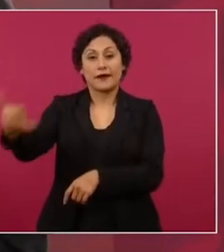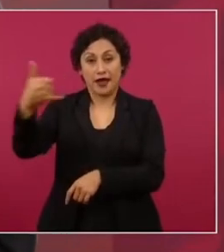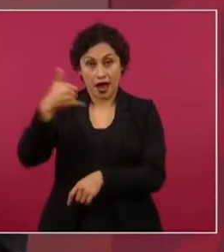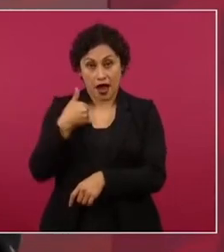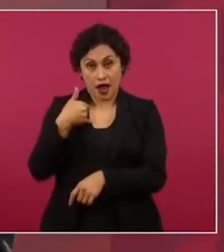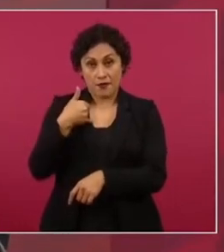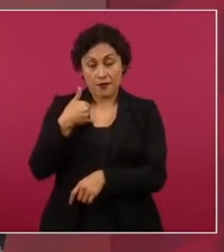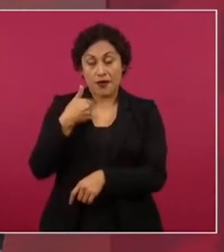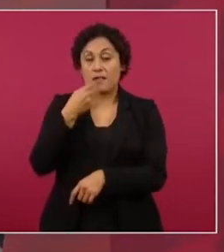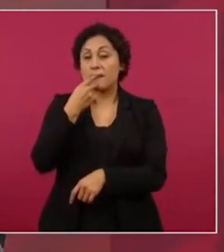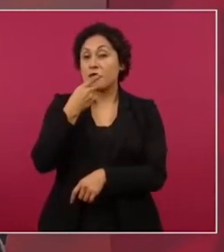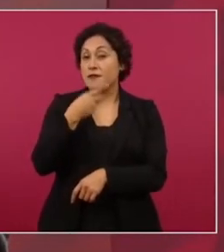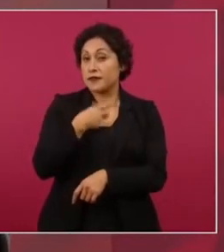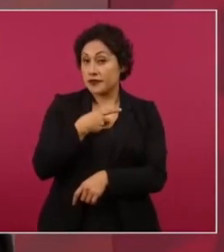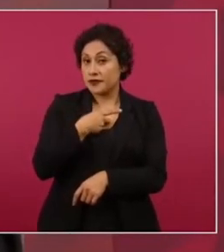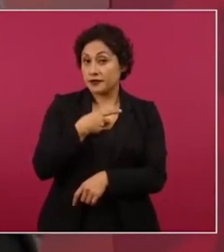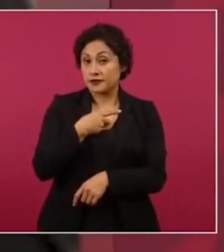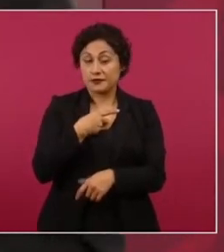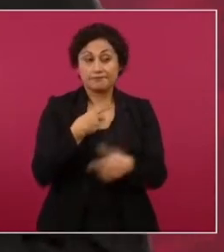y me dice,